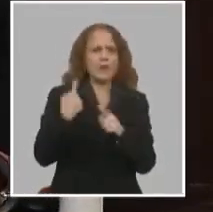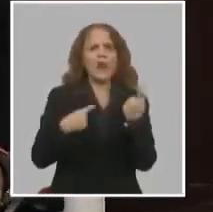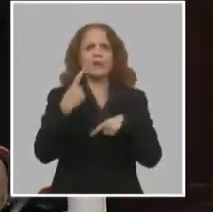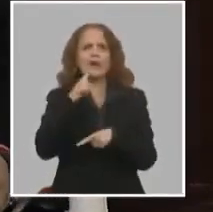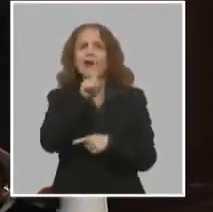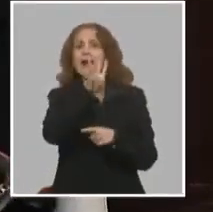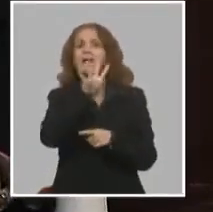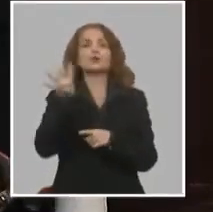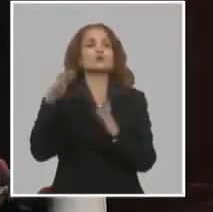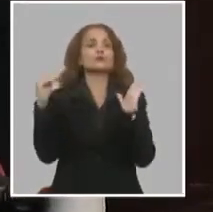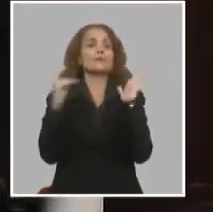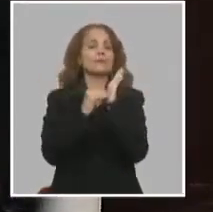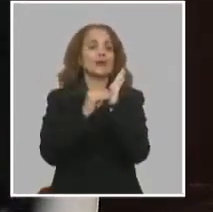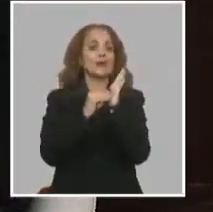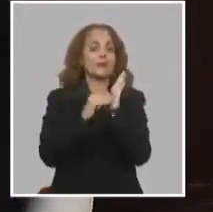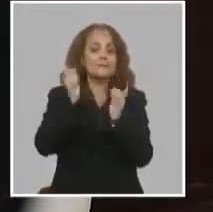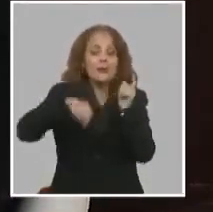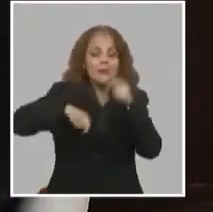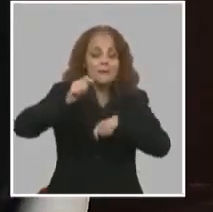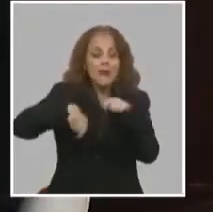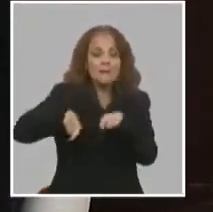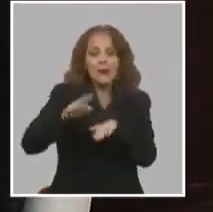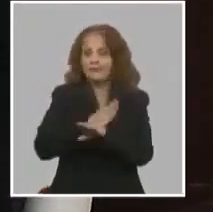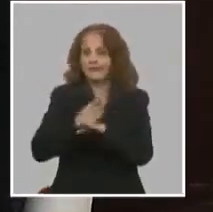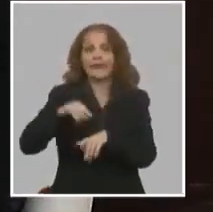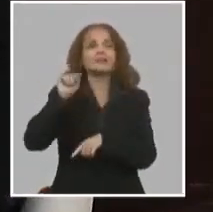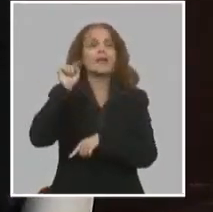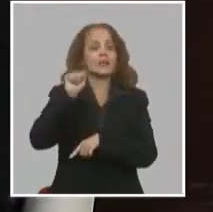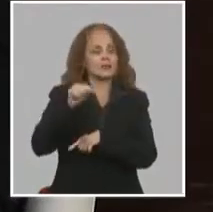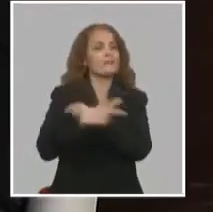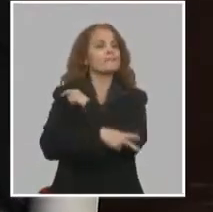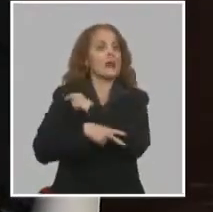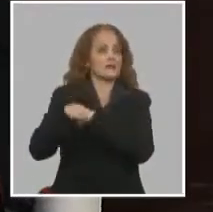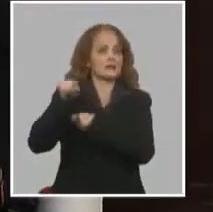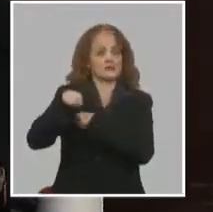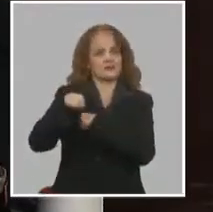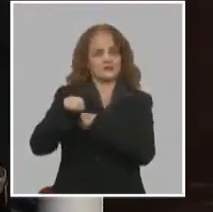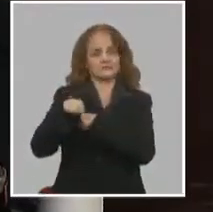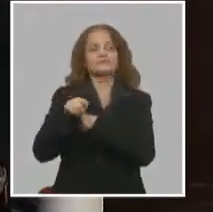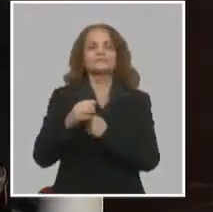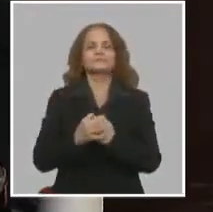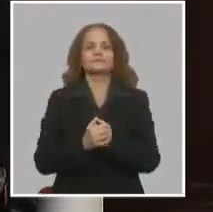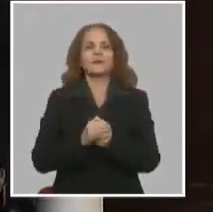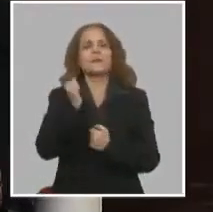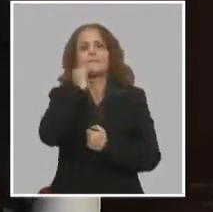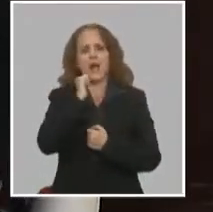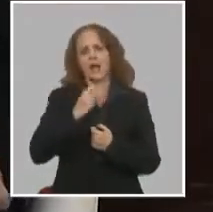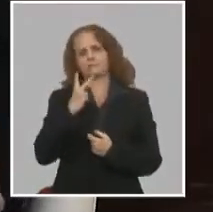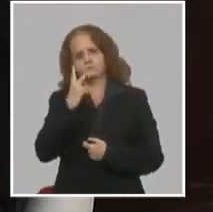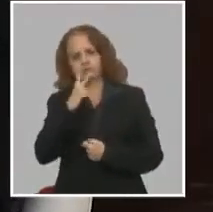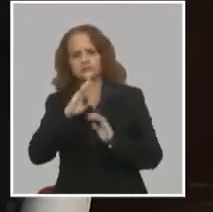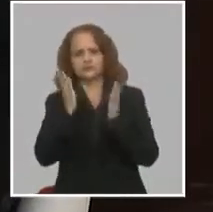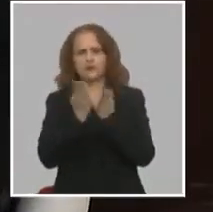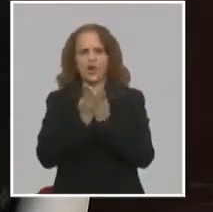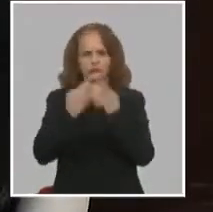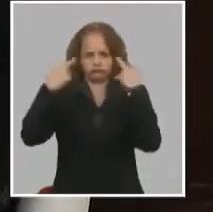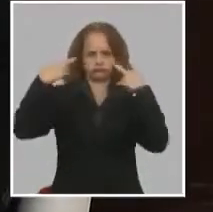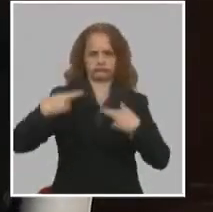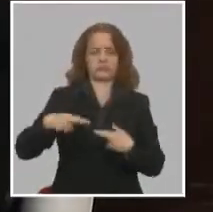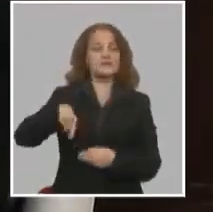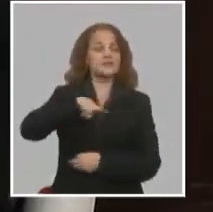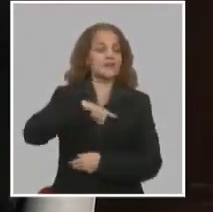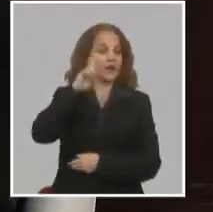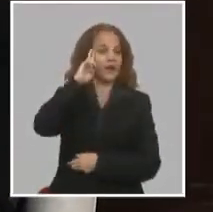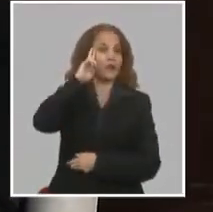operaciones de cirugía en ese país, además de brindar acciones de rehabilitación. Un gesto entrañable que sigue